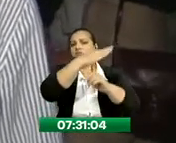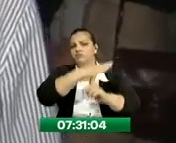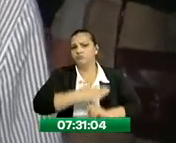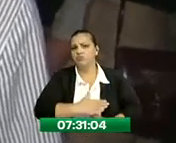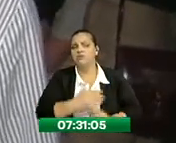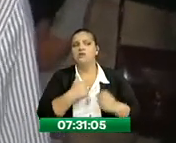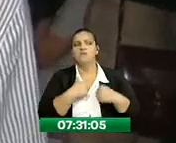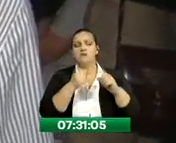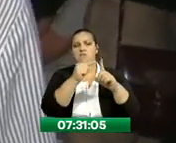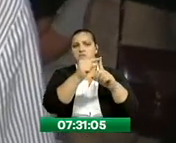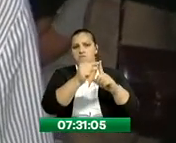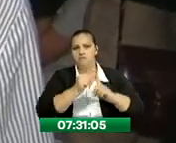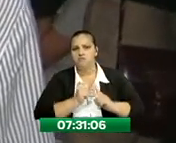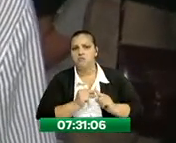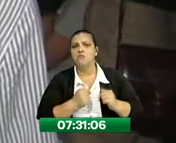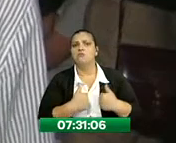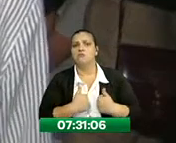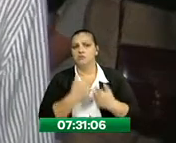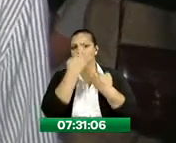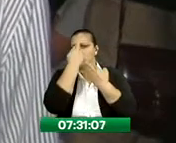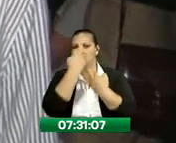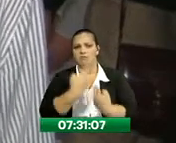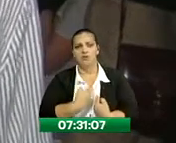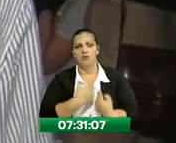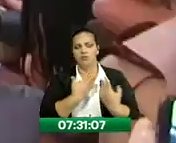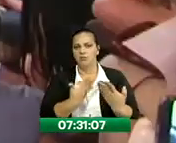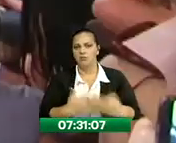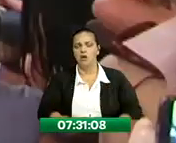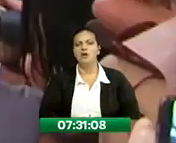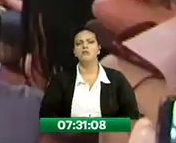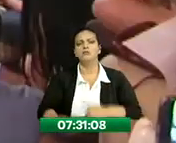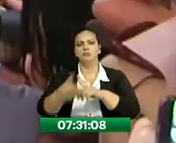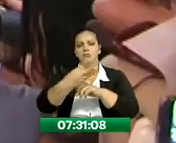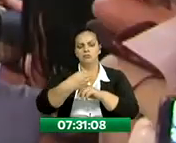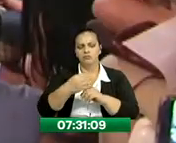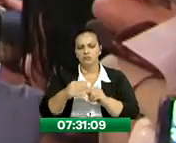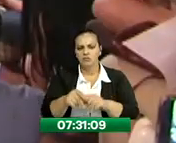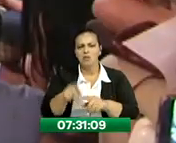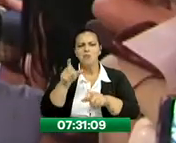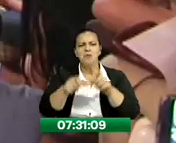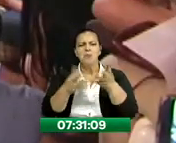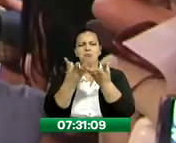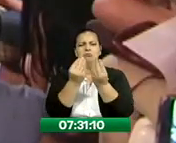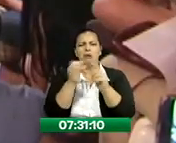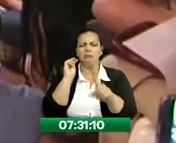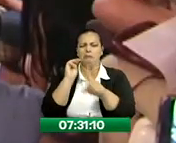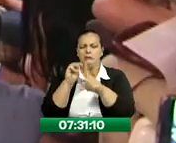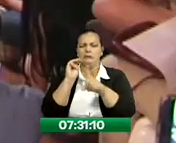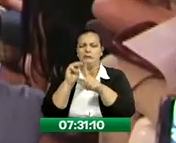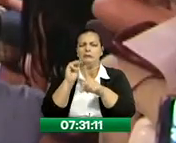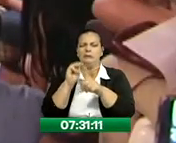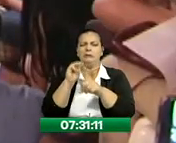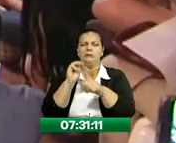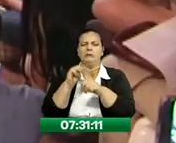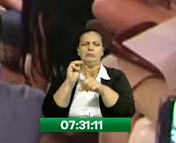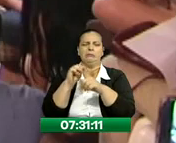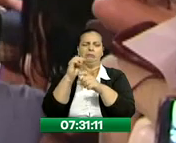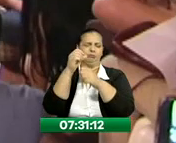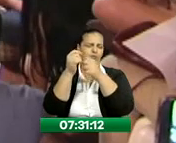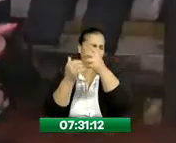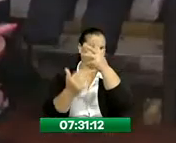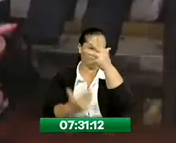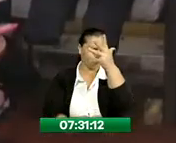las respuestas machistas y sexistas que se dieron, que eso es lo preocupante en realidad. Conversatorio organizado en Casa Morada. Un colectivo